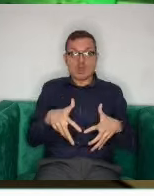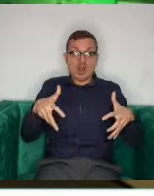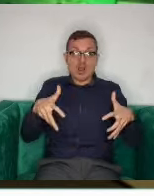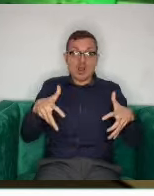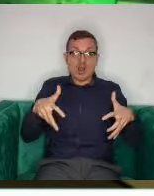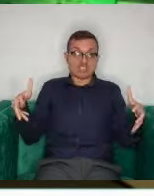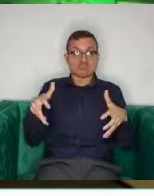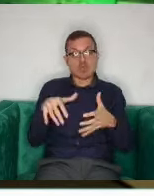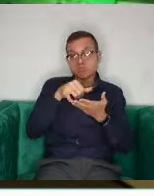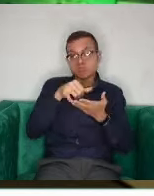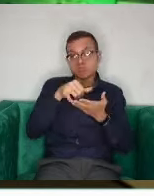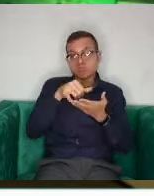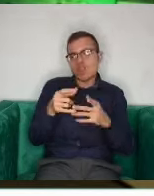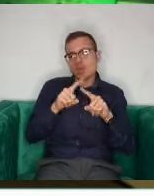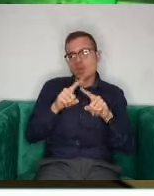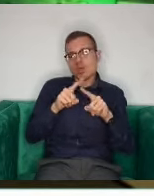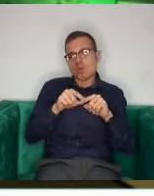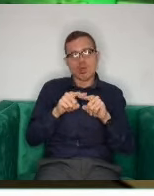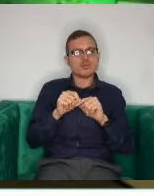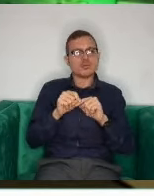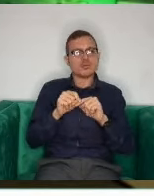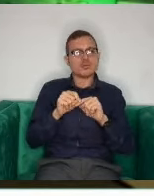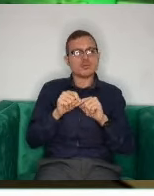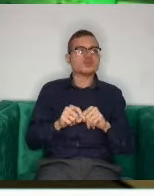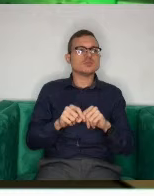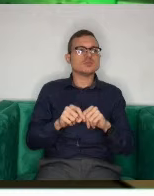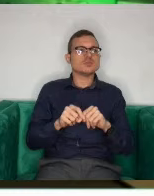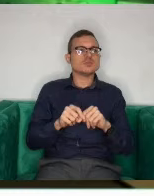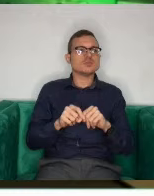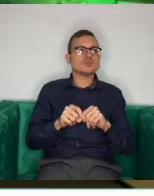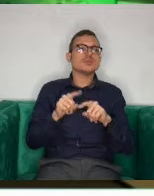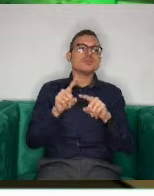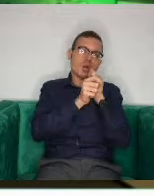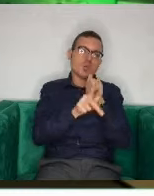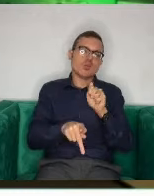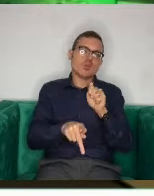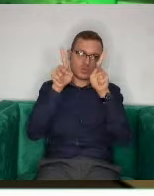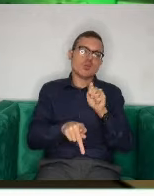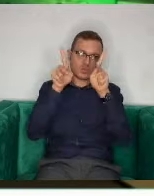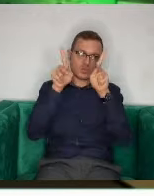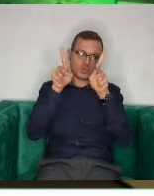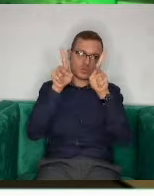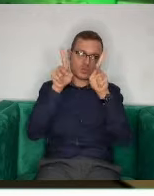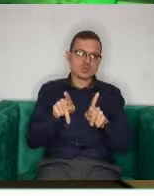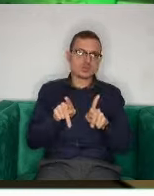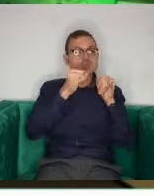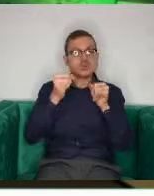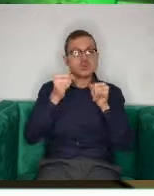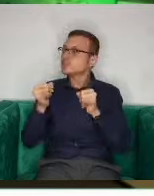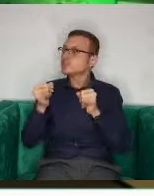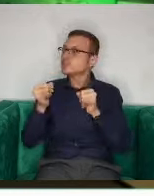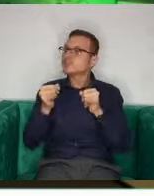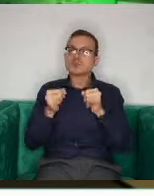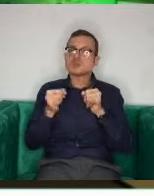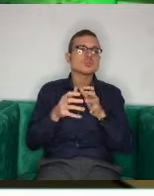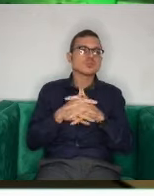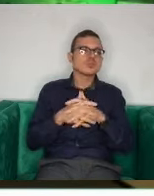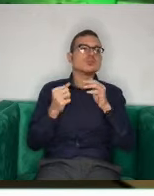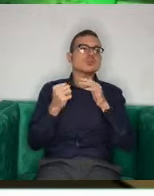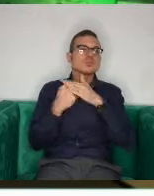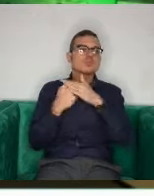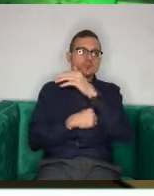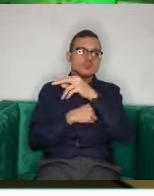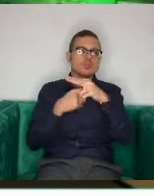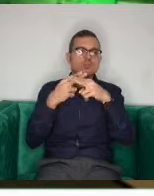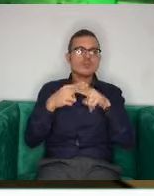una ecuación completamente individualizada para el paciente, basada en el peso. O sea que las 8 botellas de agua